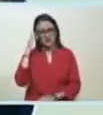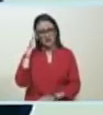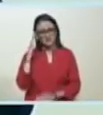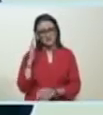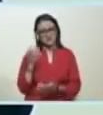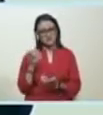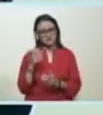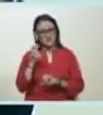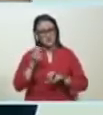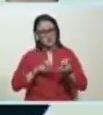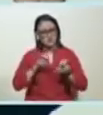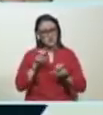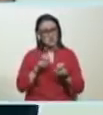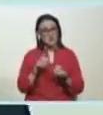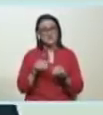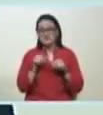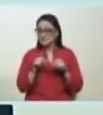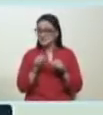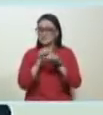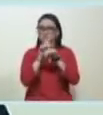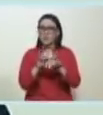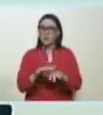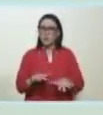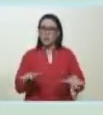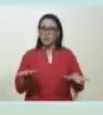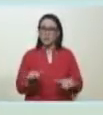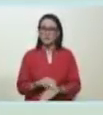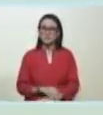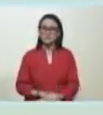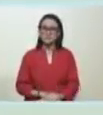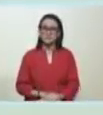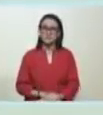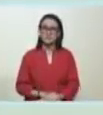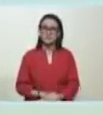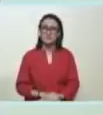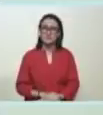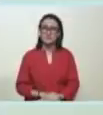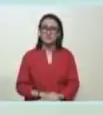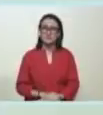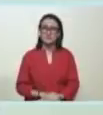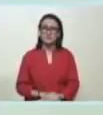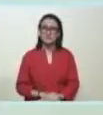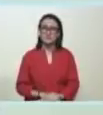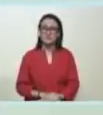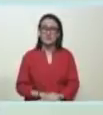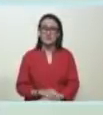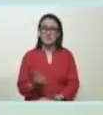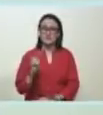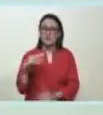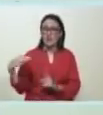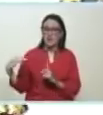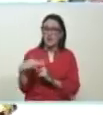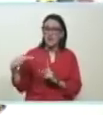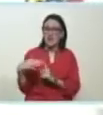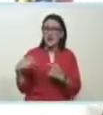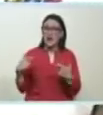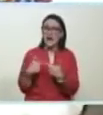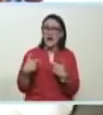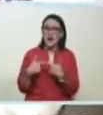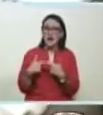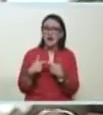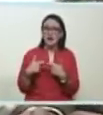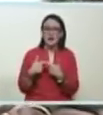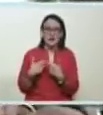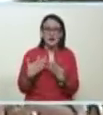seguir difundiendo como doctrina. Venezuela enfrenta un esquema de guerra no convencional para ser dominada